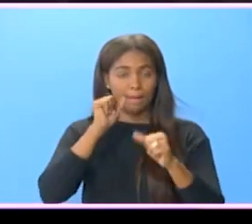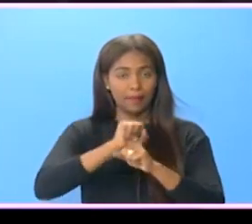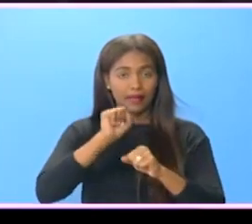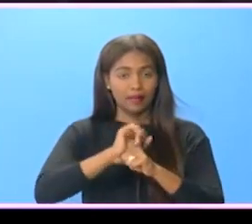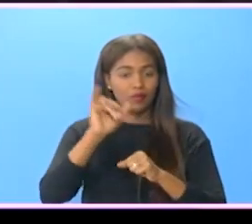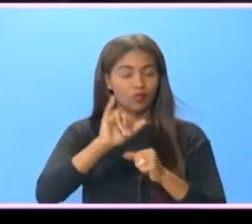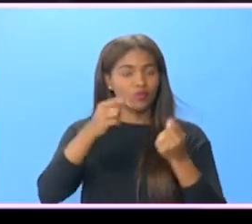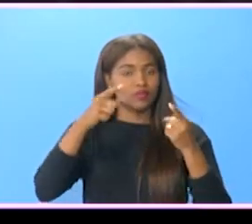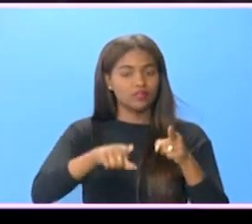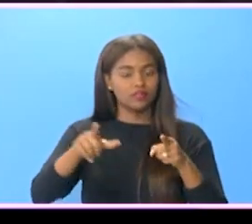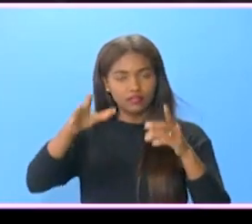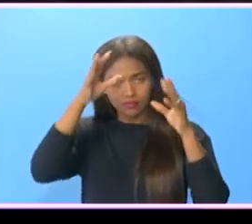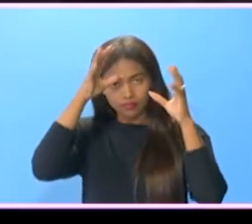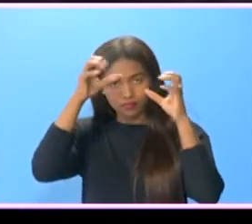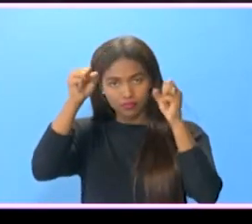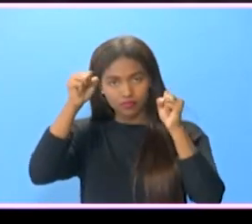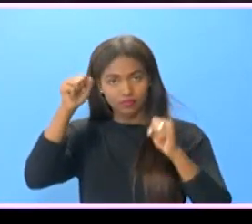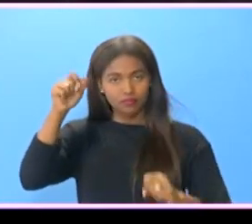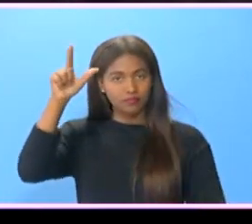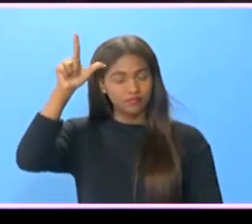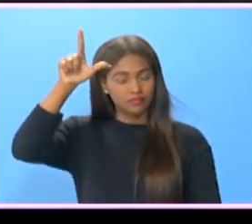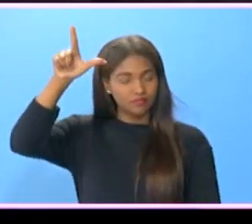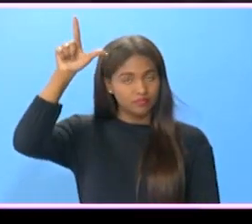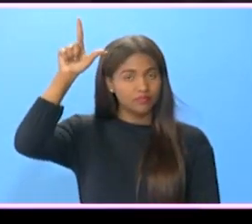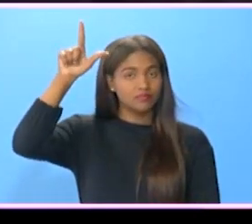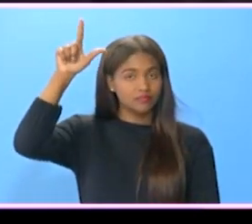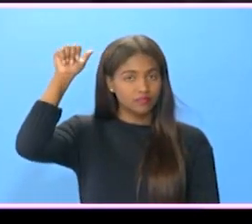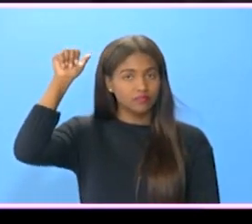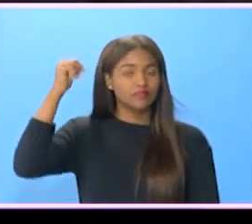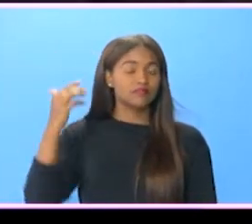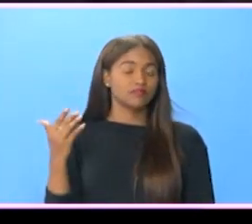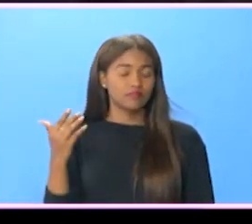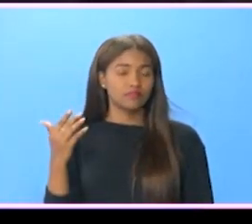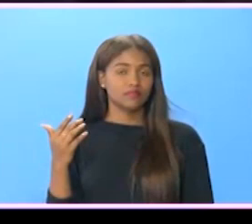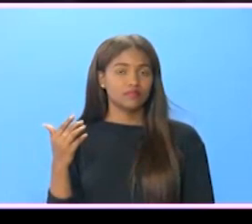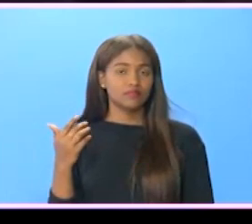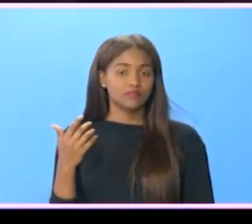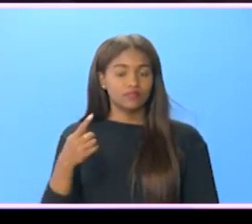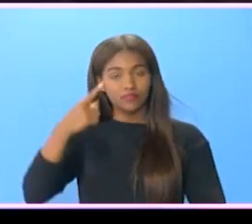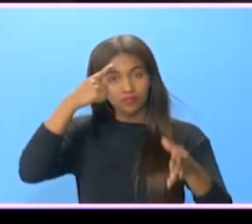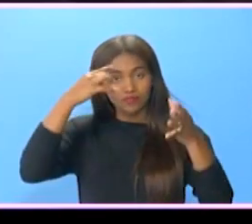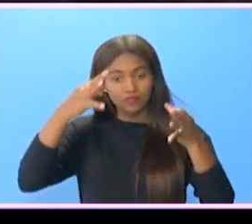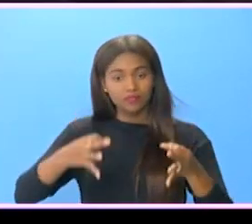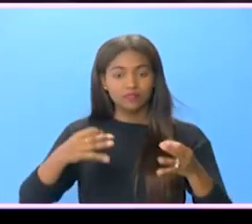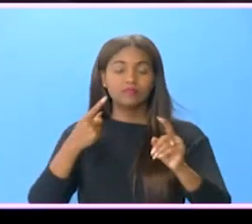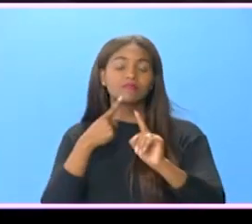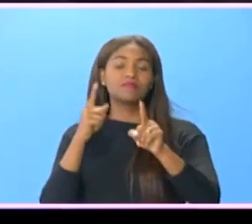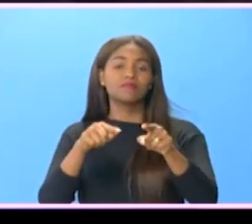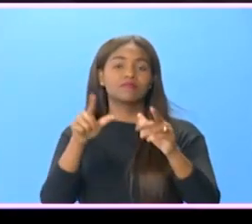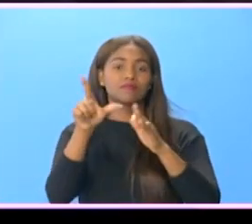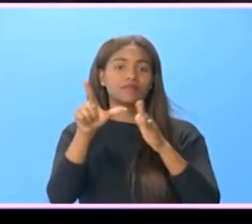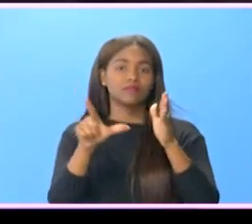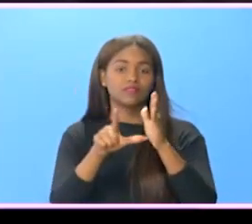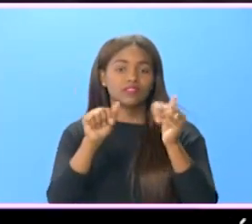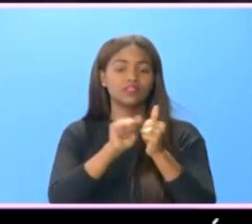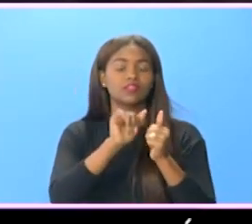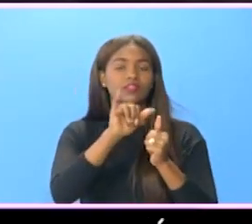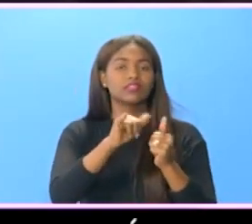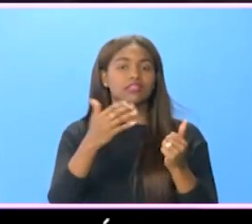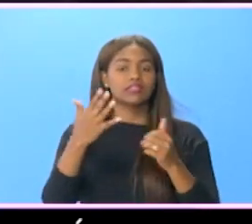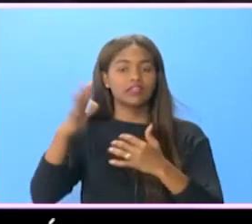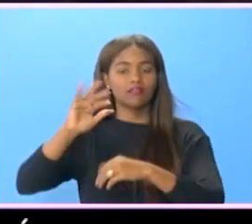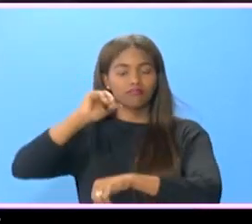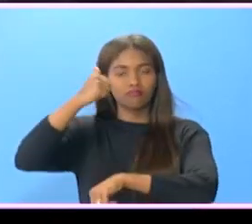lo es el presidente Luis Abinader, decide dictar un decreto mediante el cual se